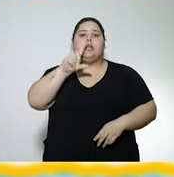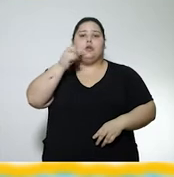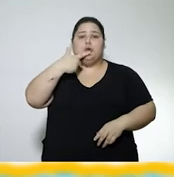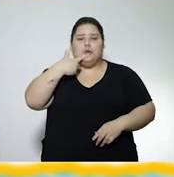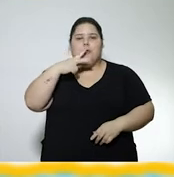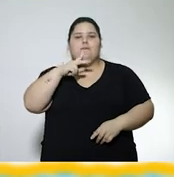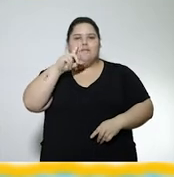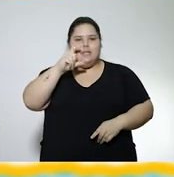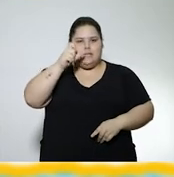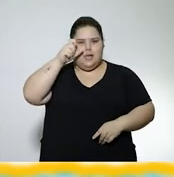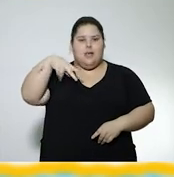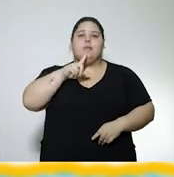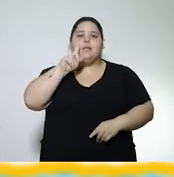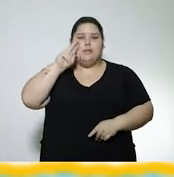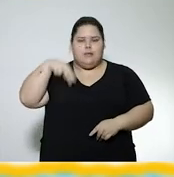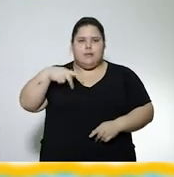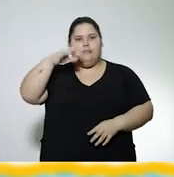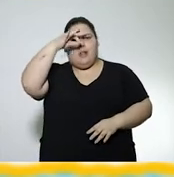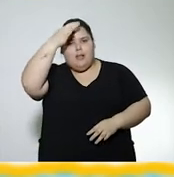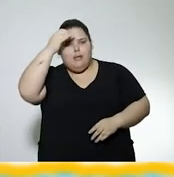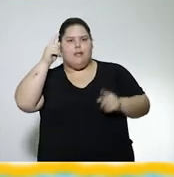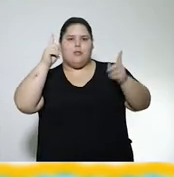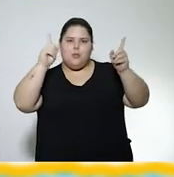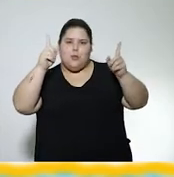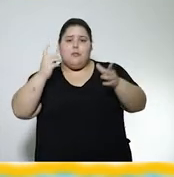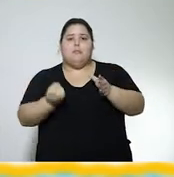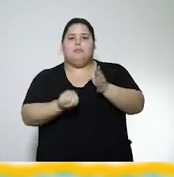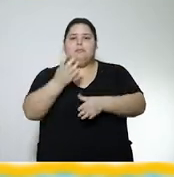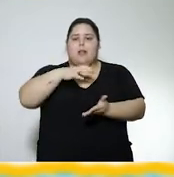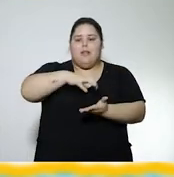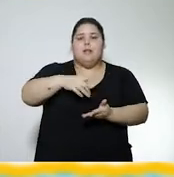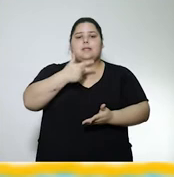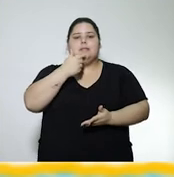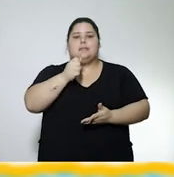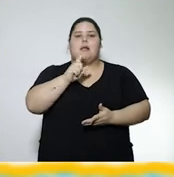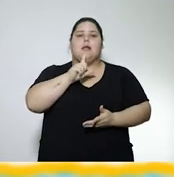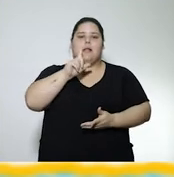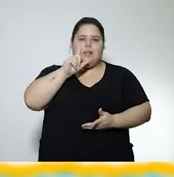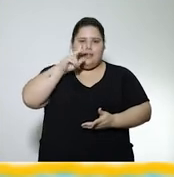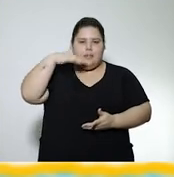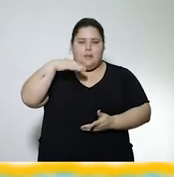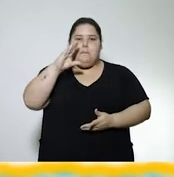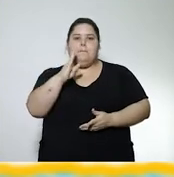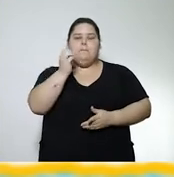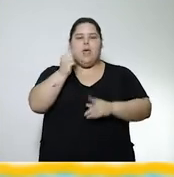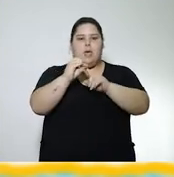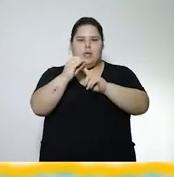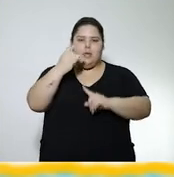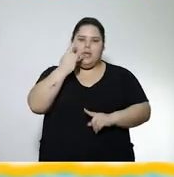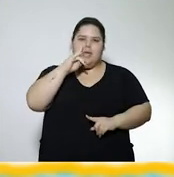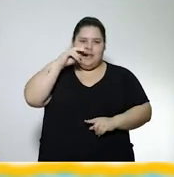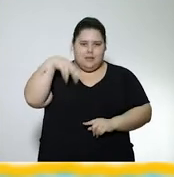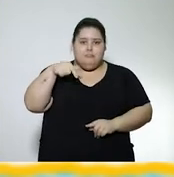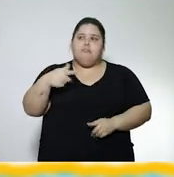es José Carlos Vicentín, artista, docente, creador del espacio Saltimbanquis, y que nos quería